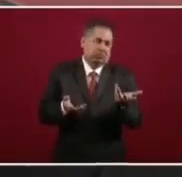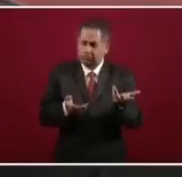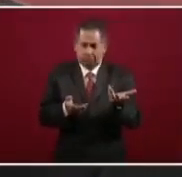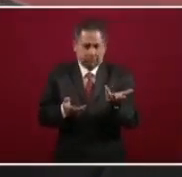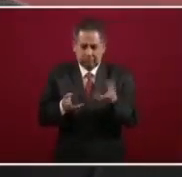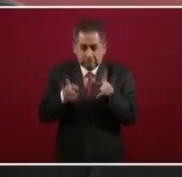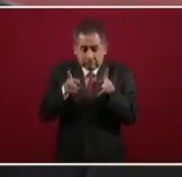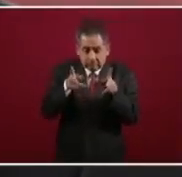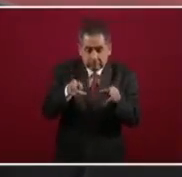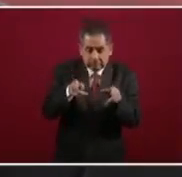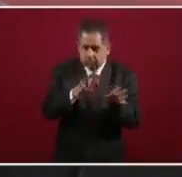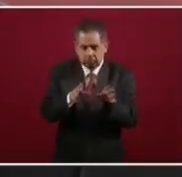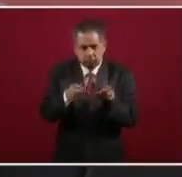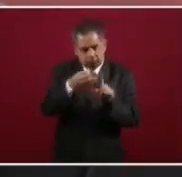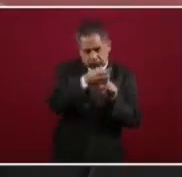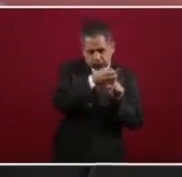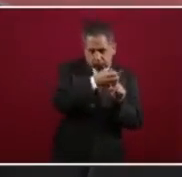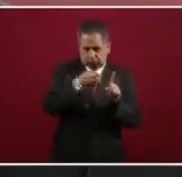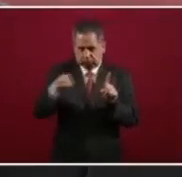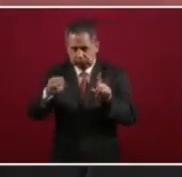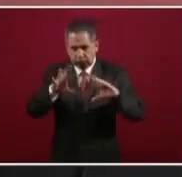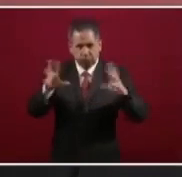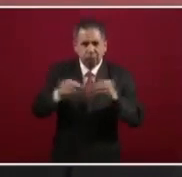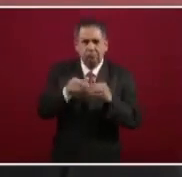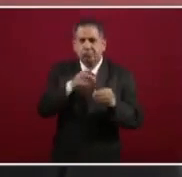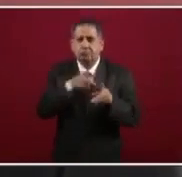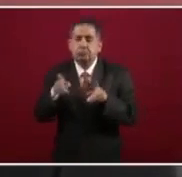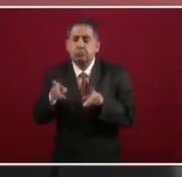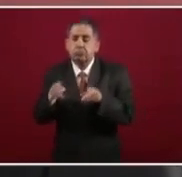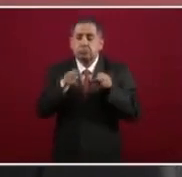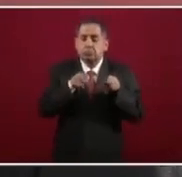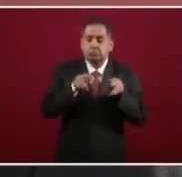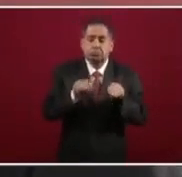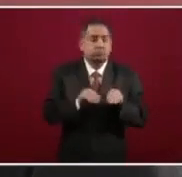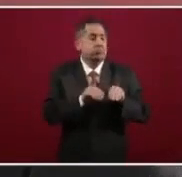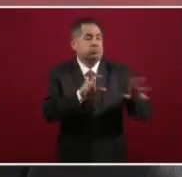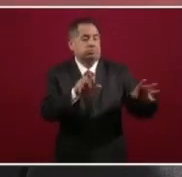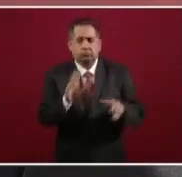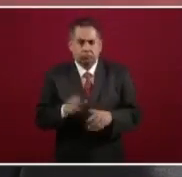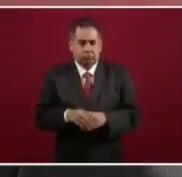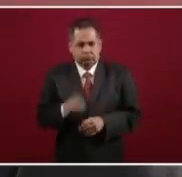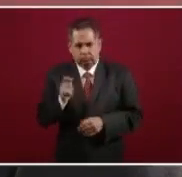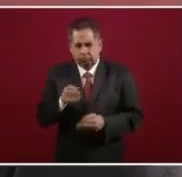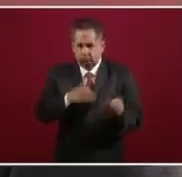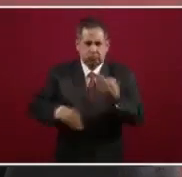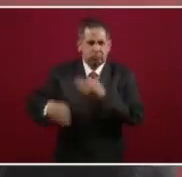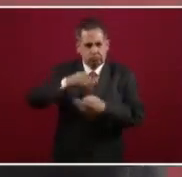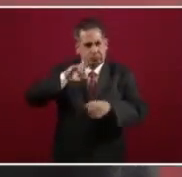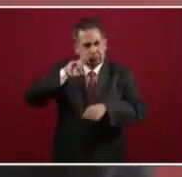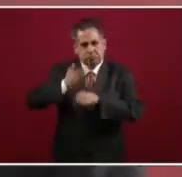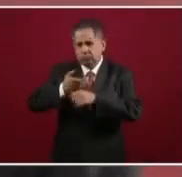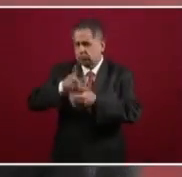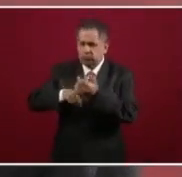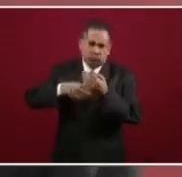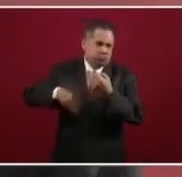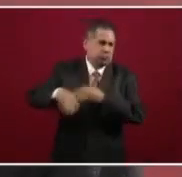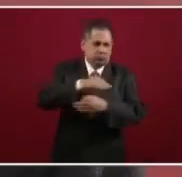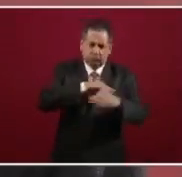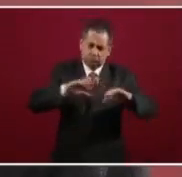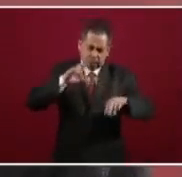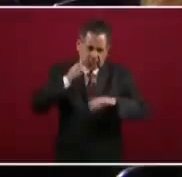no es decir a ver todos tenemos una responsabilidad en